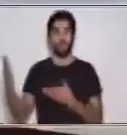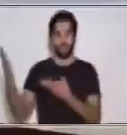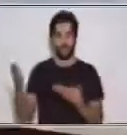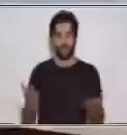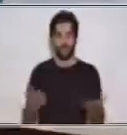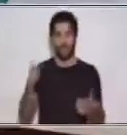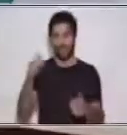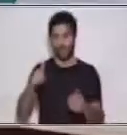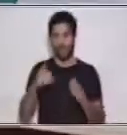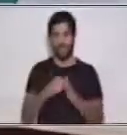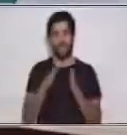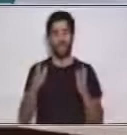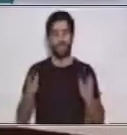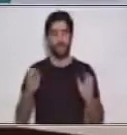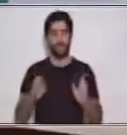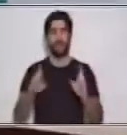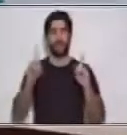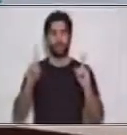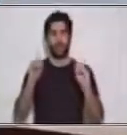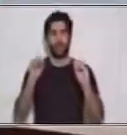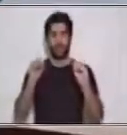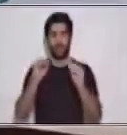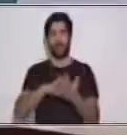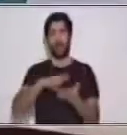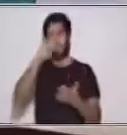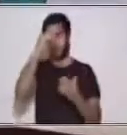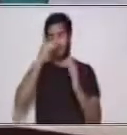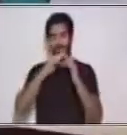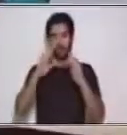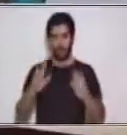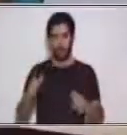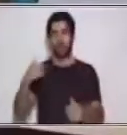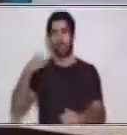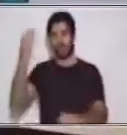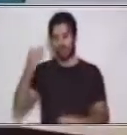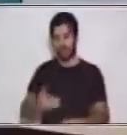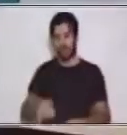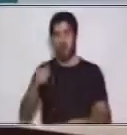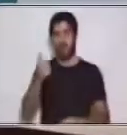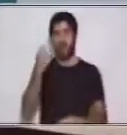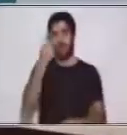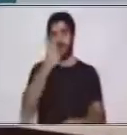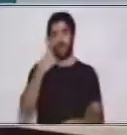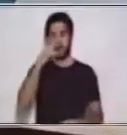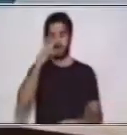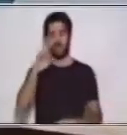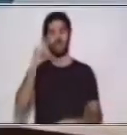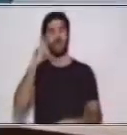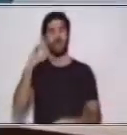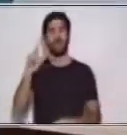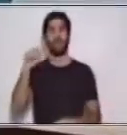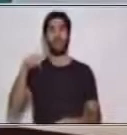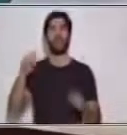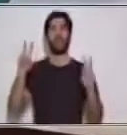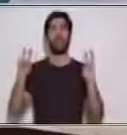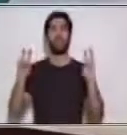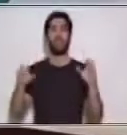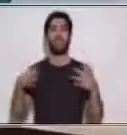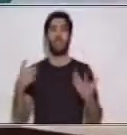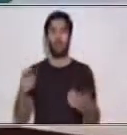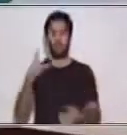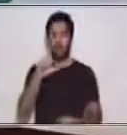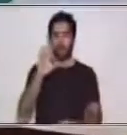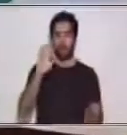Bienvenidos a este espacio educativo Aprendo en Casa. Soy Astrid López y en esta oportunidad desarrollaré el tema conectores